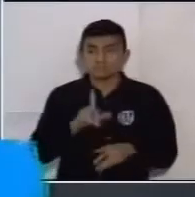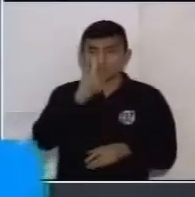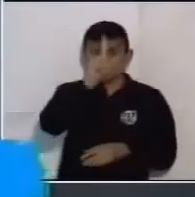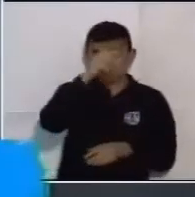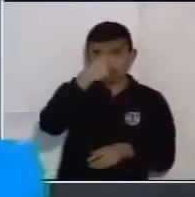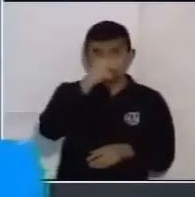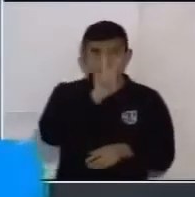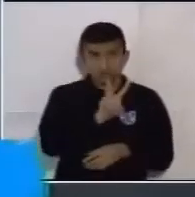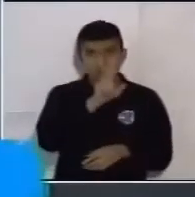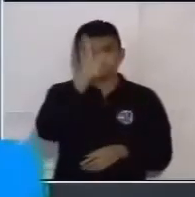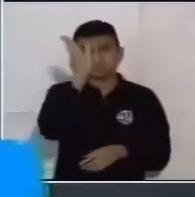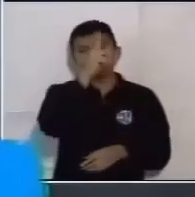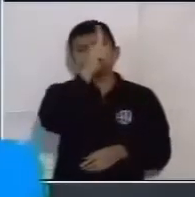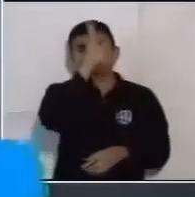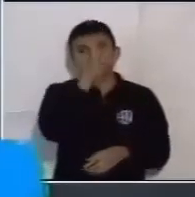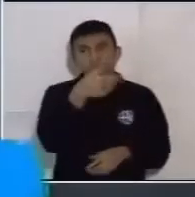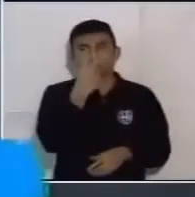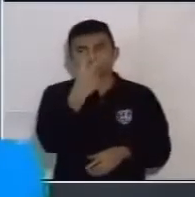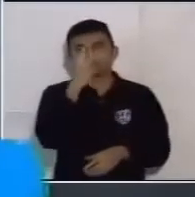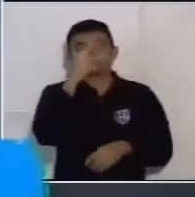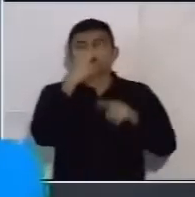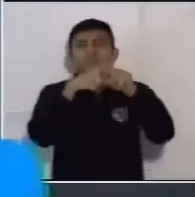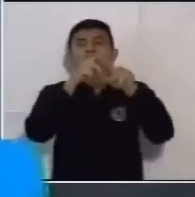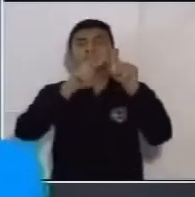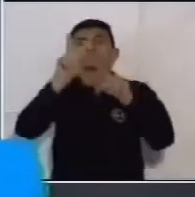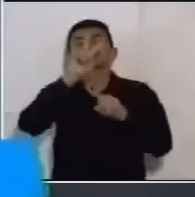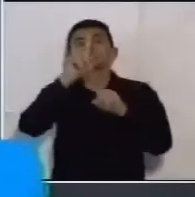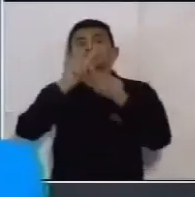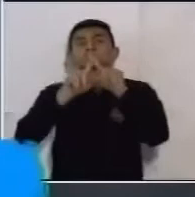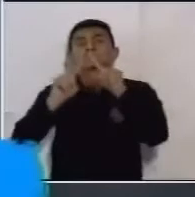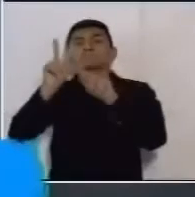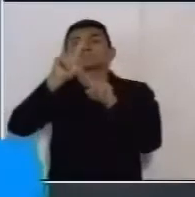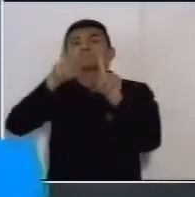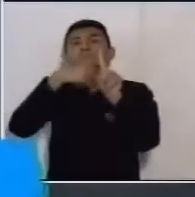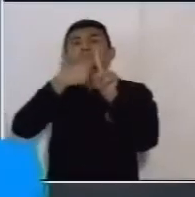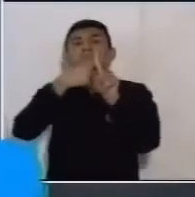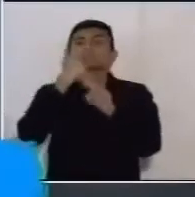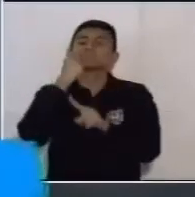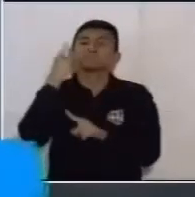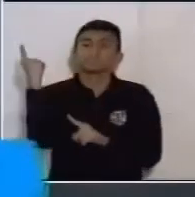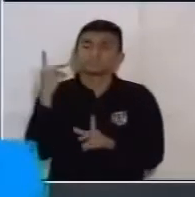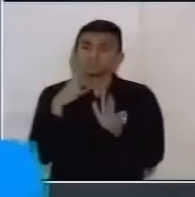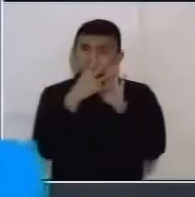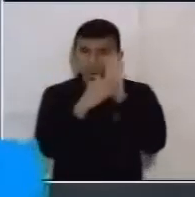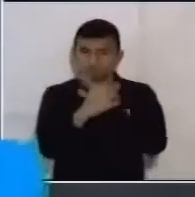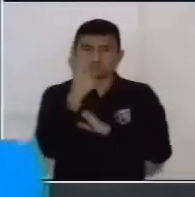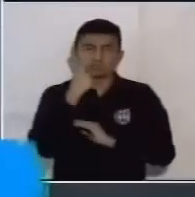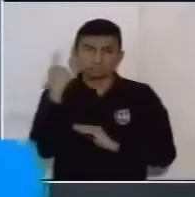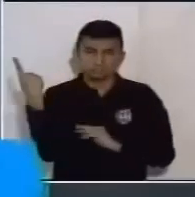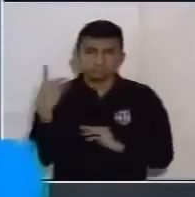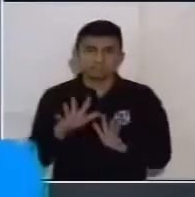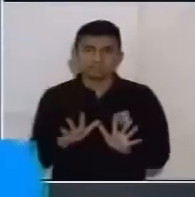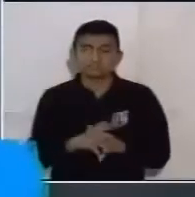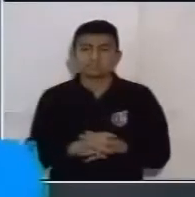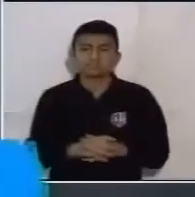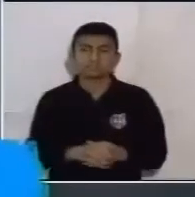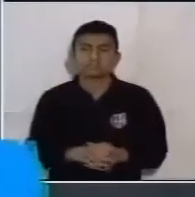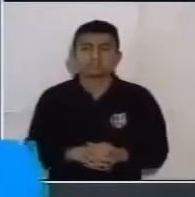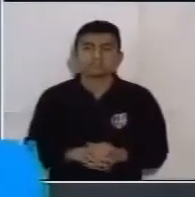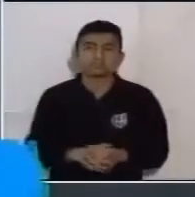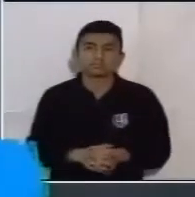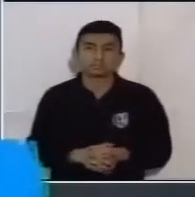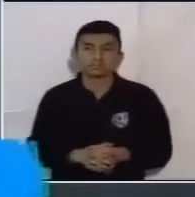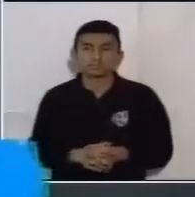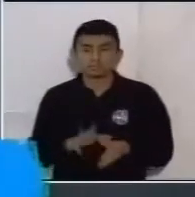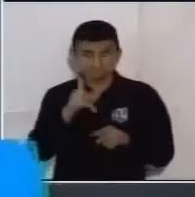1 entre 2, un medio, x cuadrado, más entre más, 12 entre 2, 6, y la